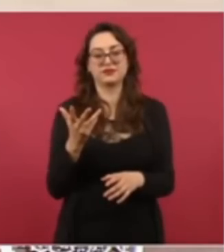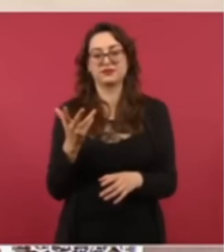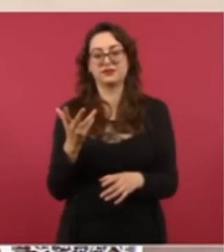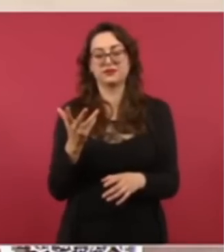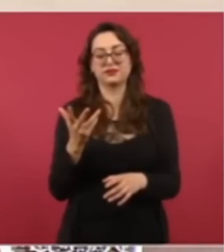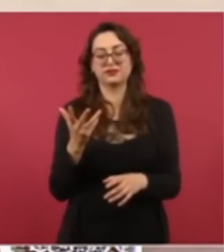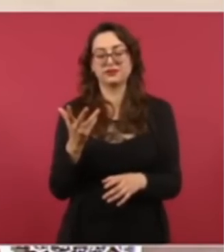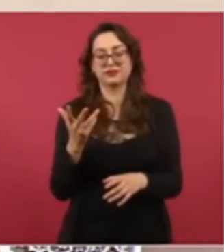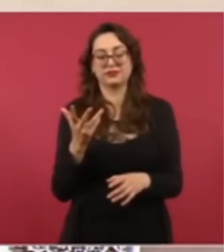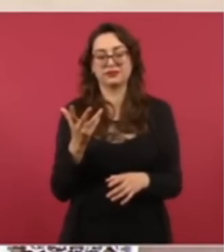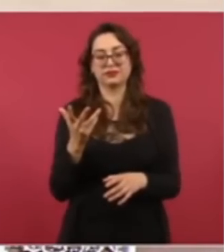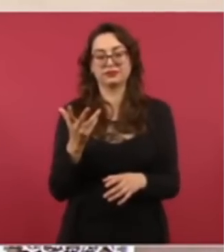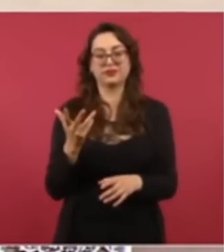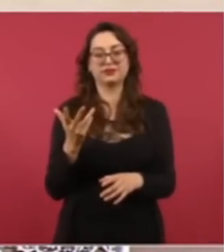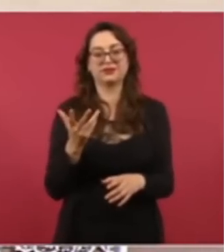porque vaya que